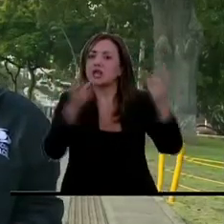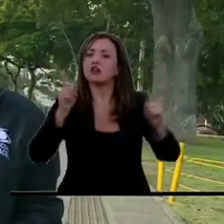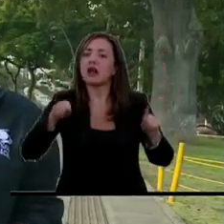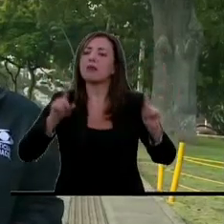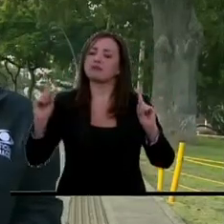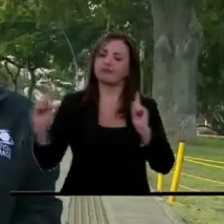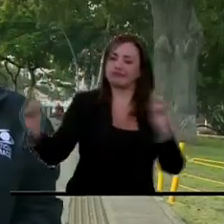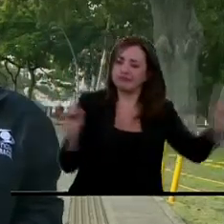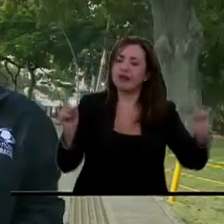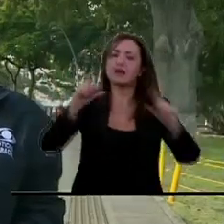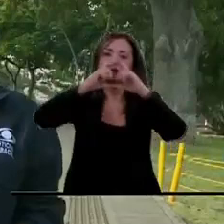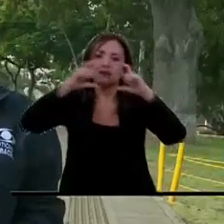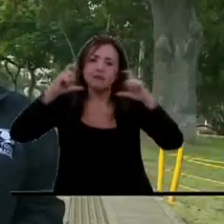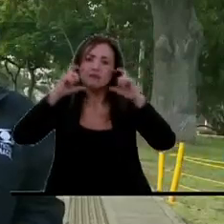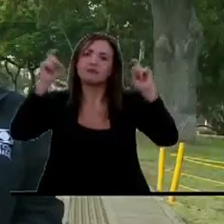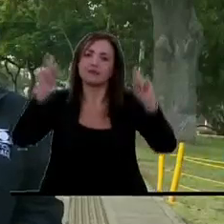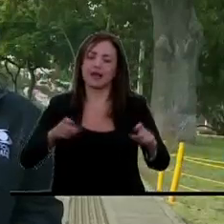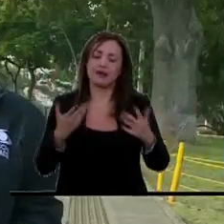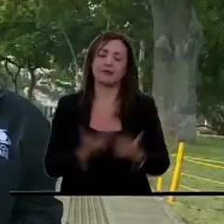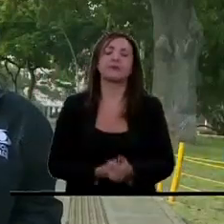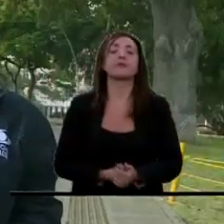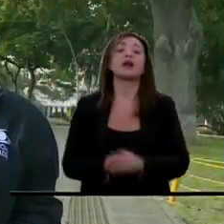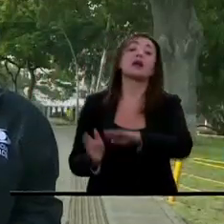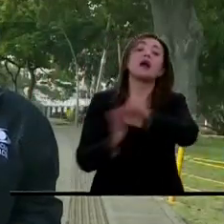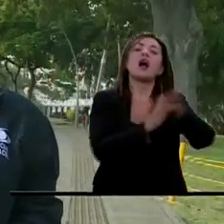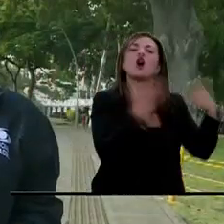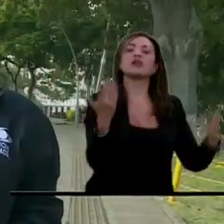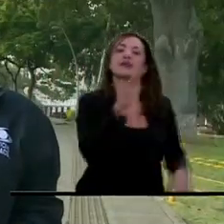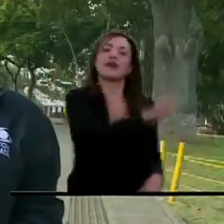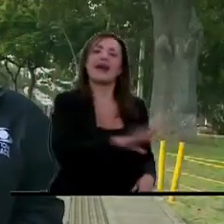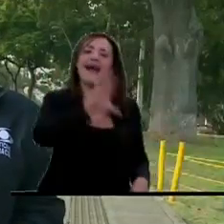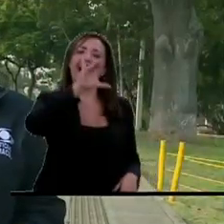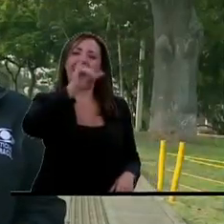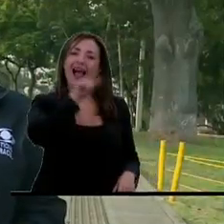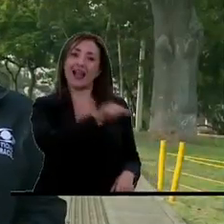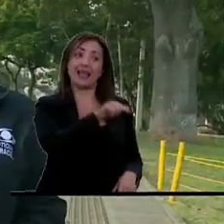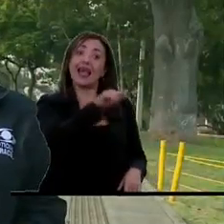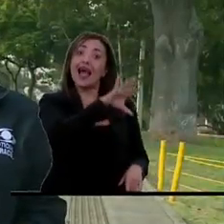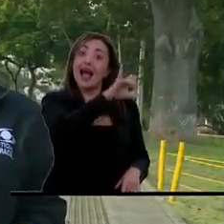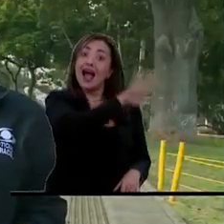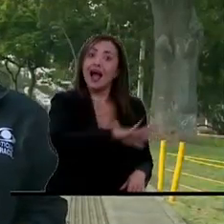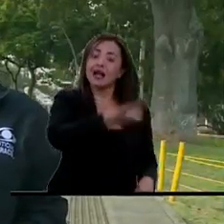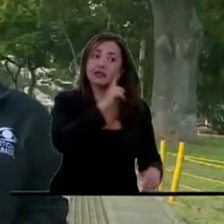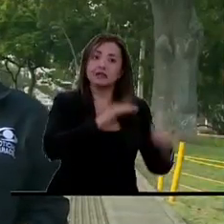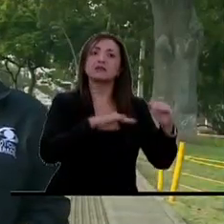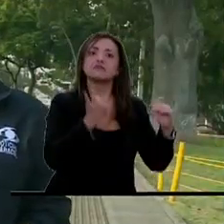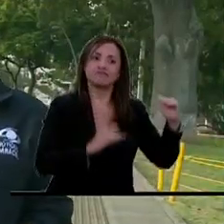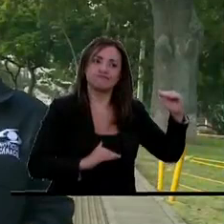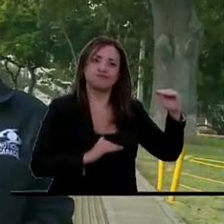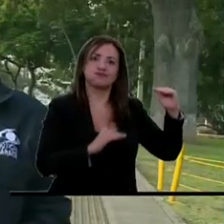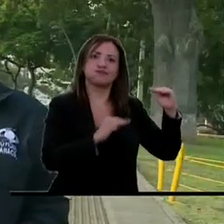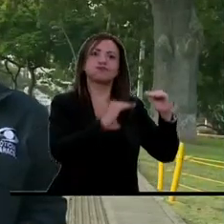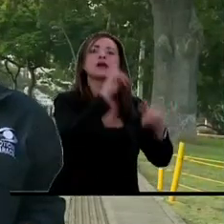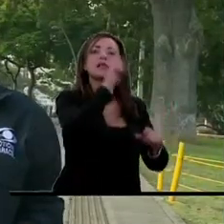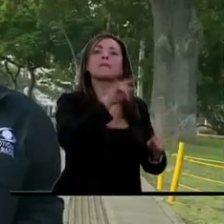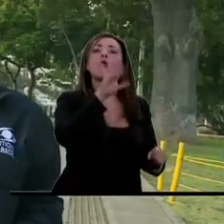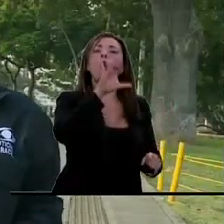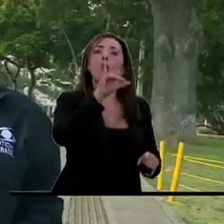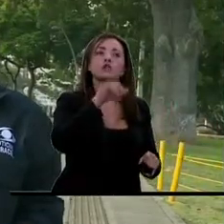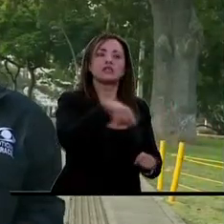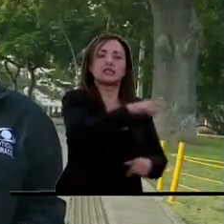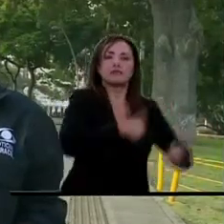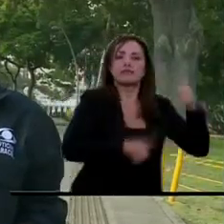uso del tapabocas. Y ahora vamos a hablar de Cali, en donde la alta ocupación en las unidades de cuidados intensivos tienen alerta a